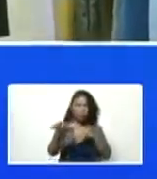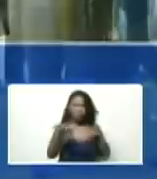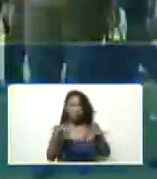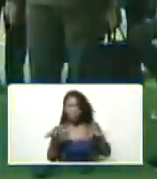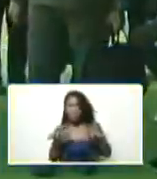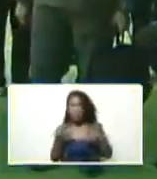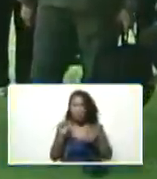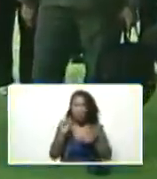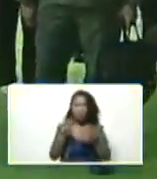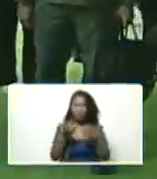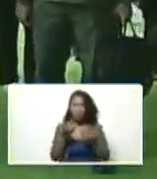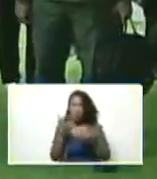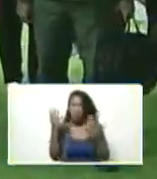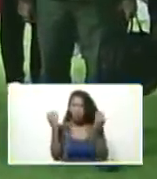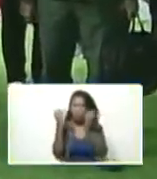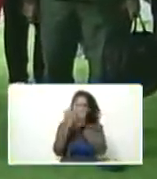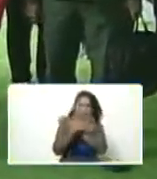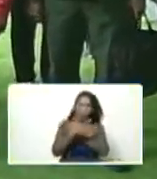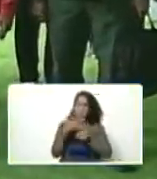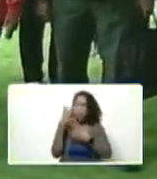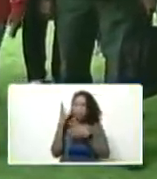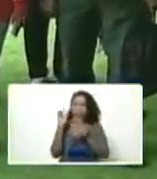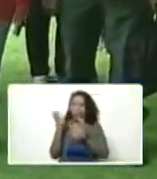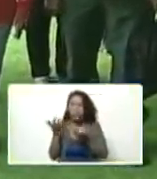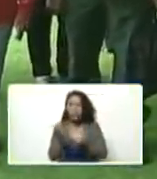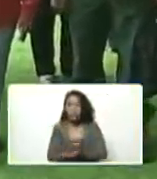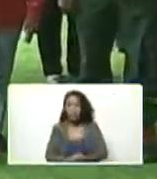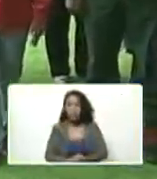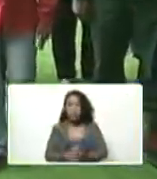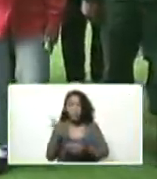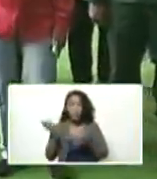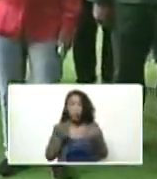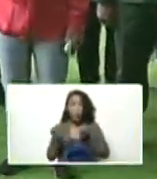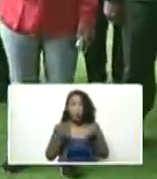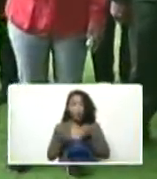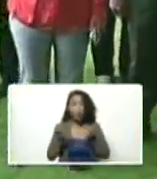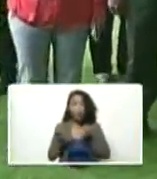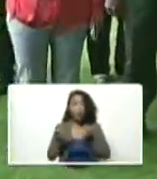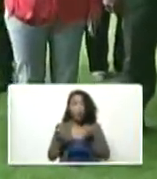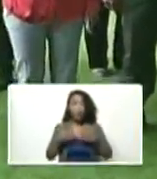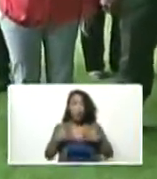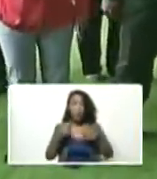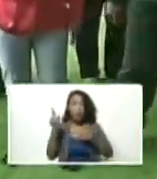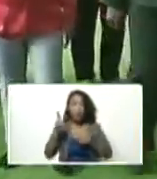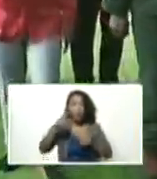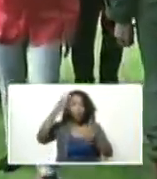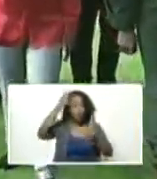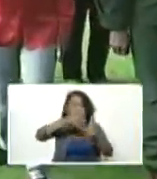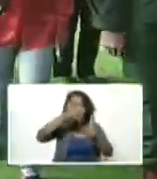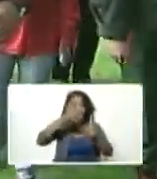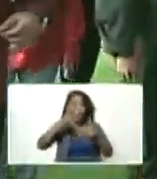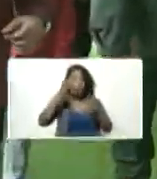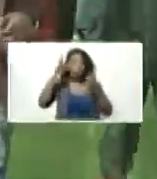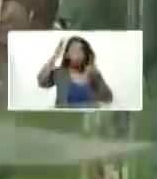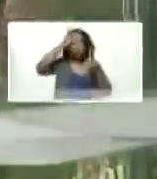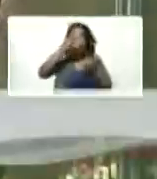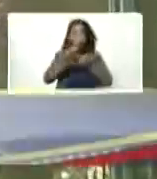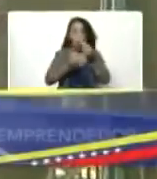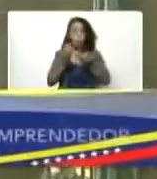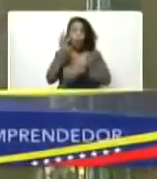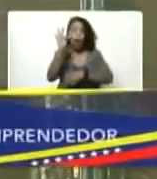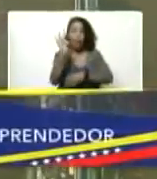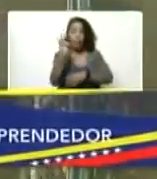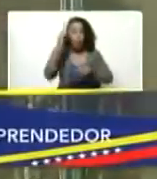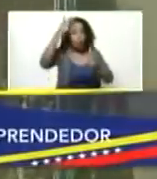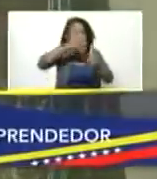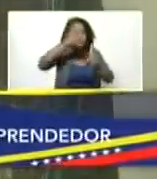Márquez. ¿Ah? Sigue, Ricardo. Ajá, esta es la Contraloría Sanitaria. Vamos a dar pase a la F de formación. A la vitrina. Es un anuncio que yo voy a hacer ahora